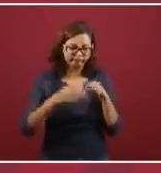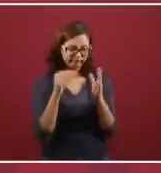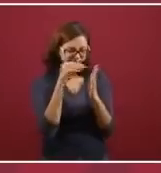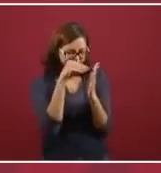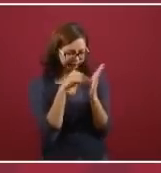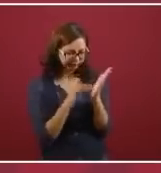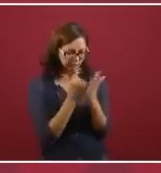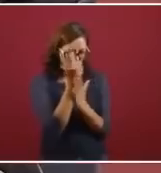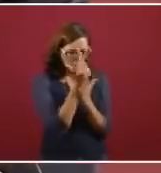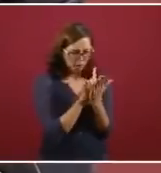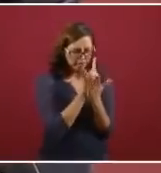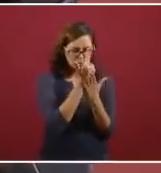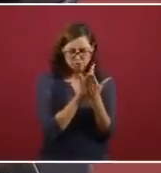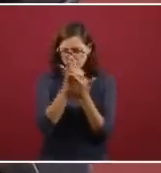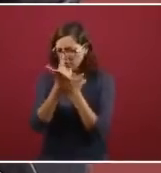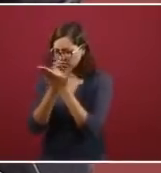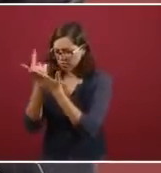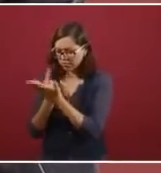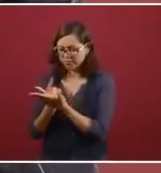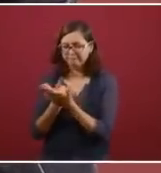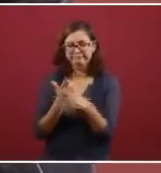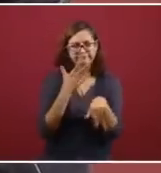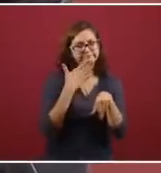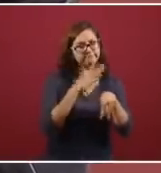ejercicio, de modo que